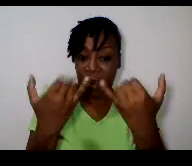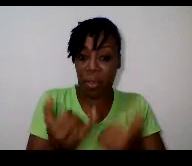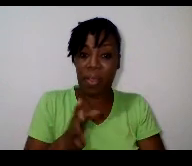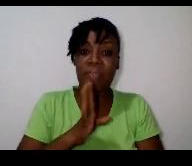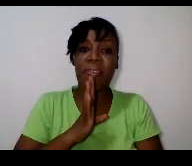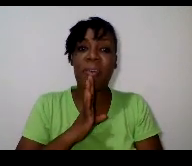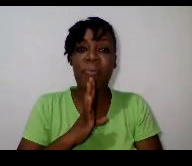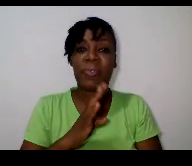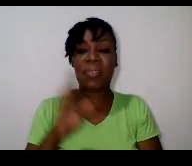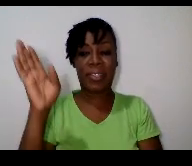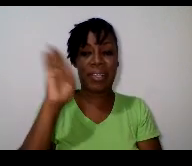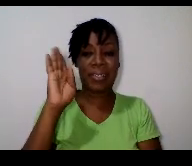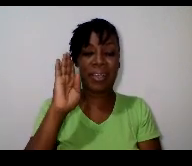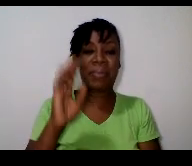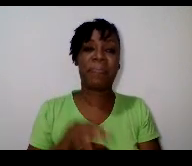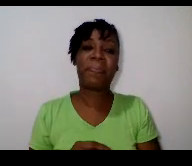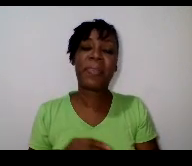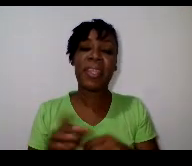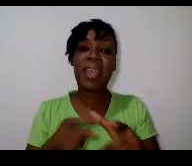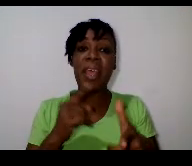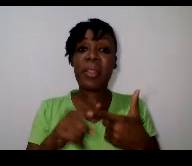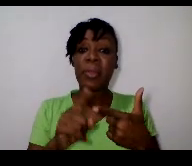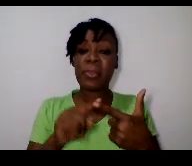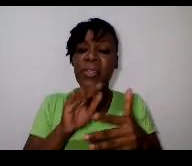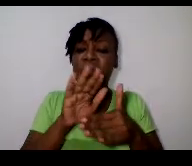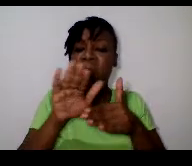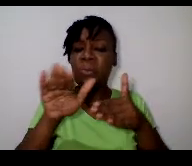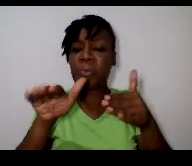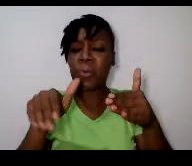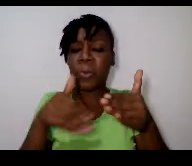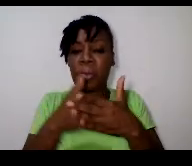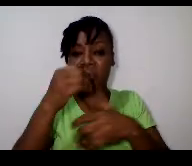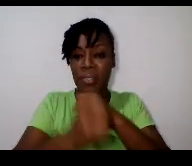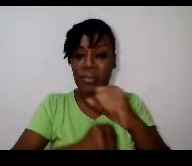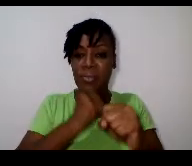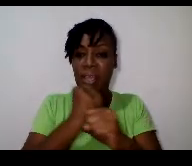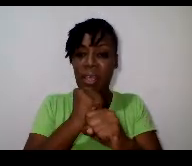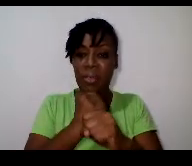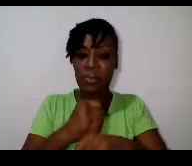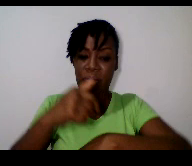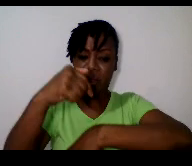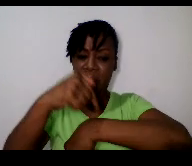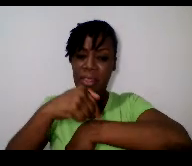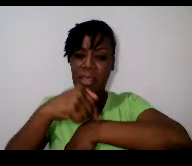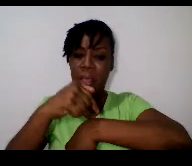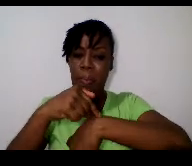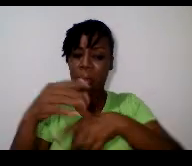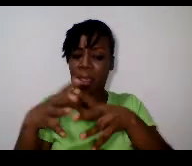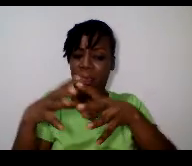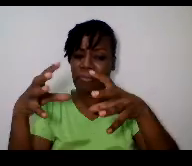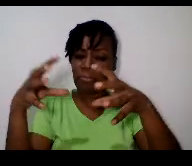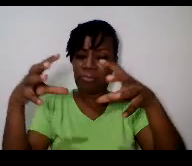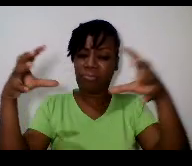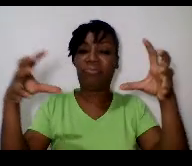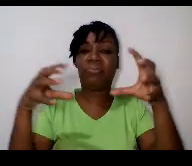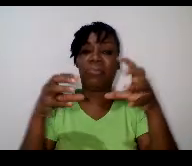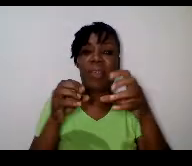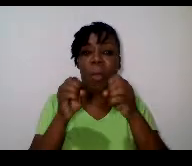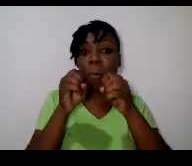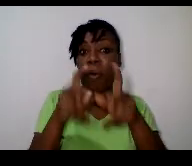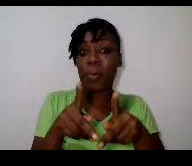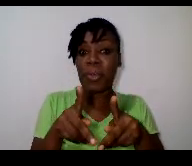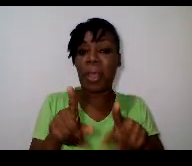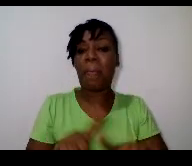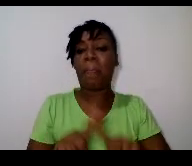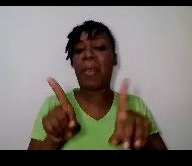esta charla. Entonces todos estos años son momentos de grandes oportunidades, pero también son momentos de un